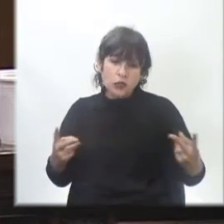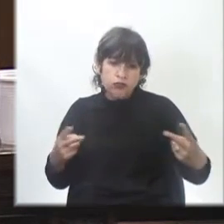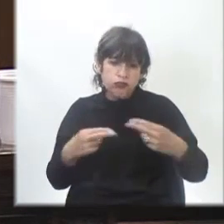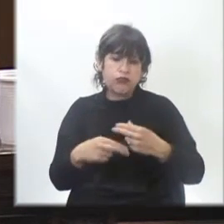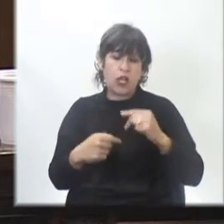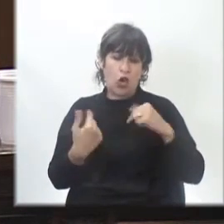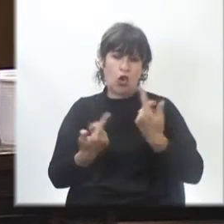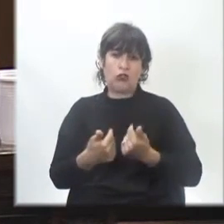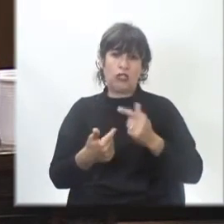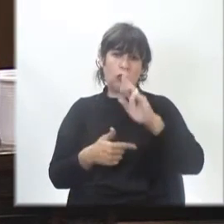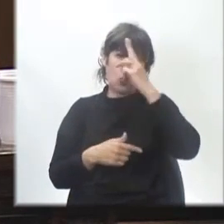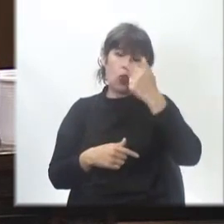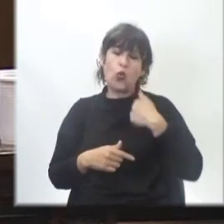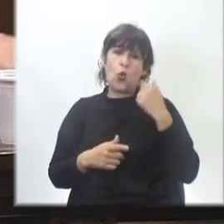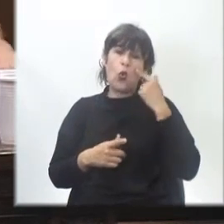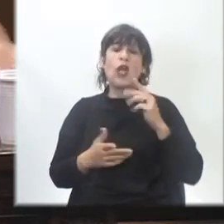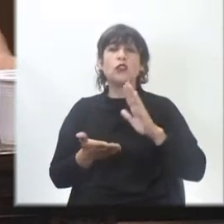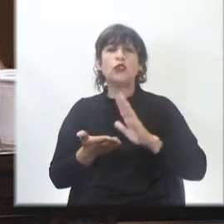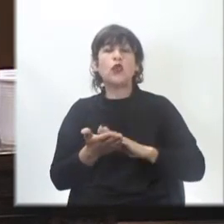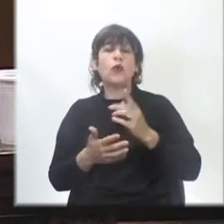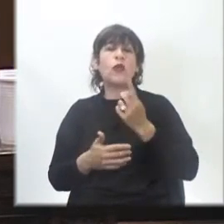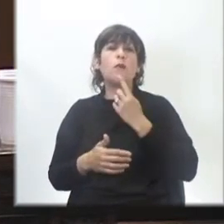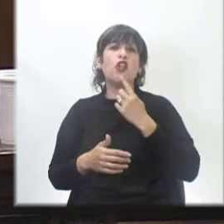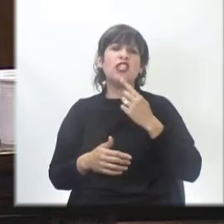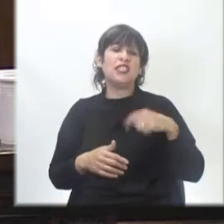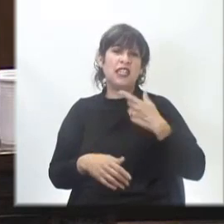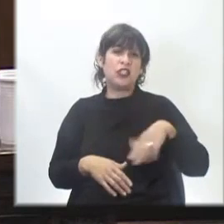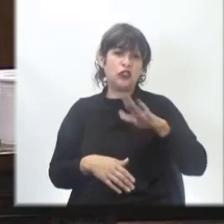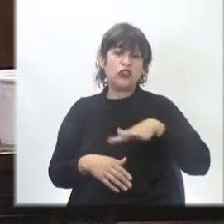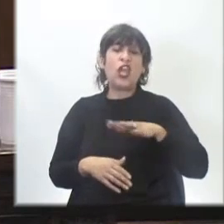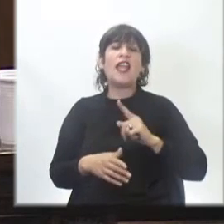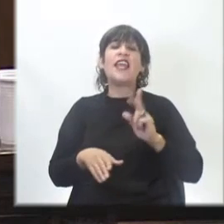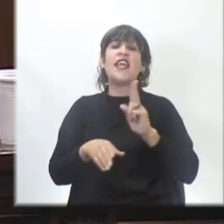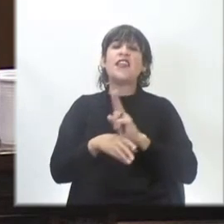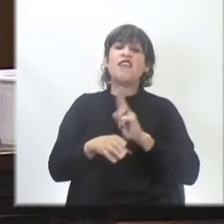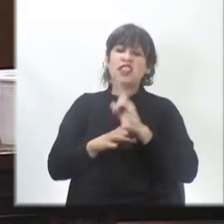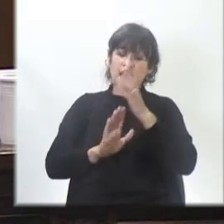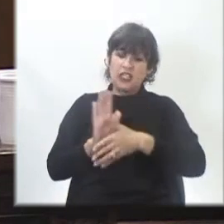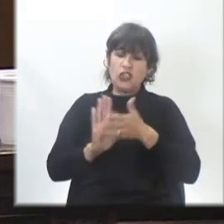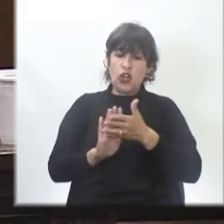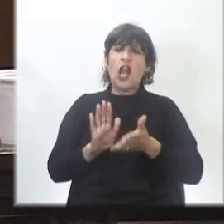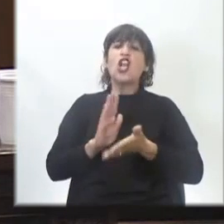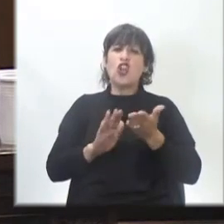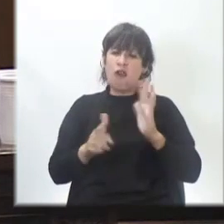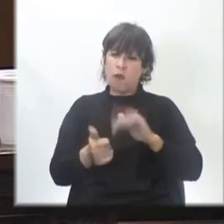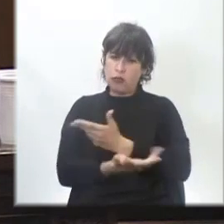país en materia de políticas sociales y en materia de defensa nacional, y lo vamos a demostrar.